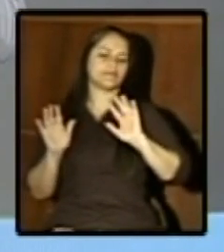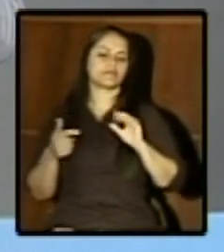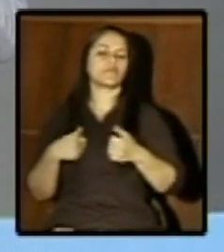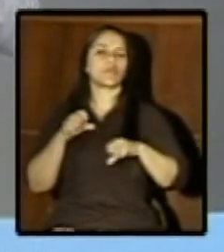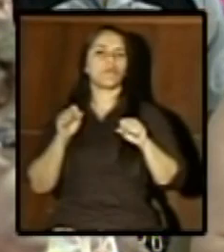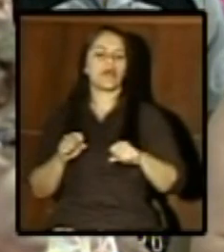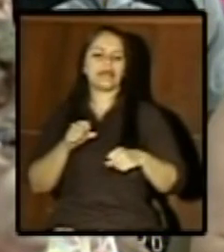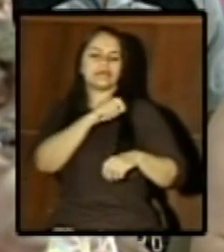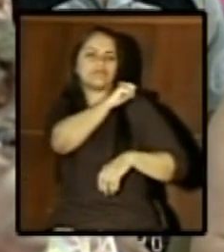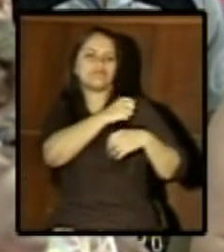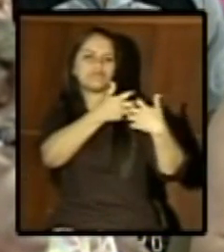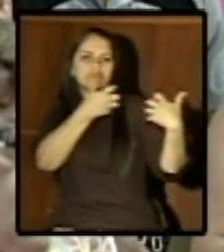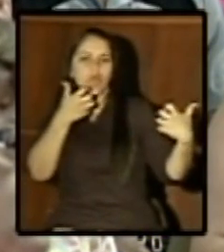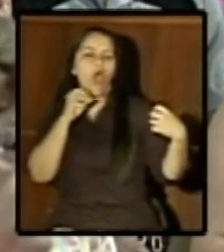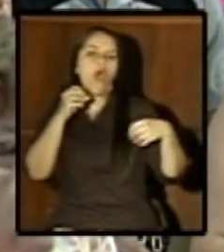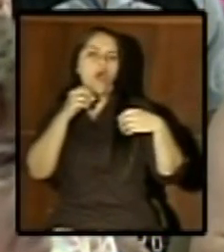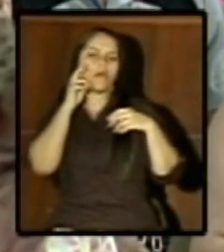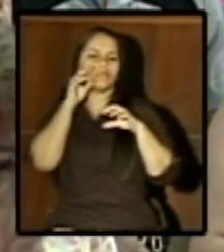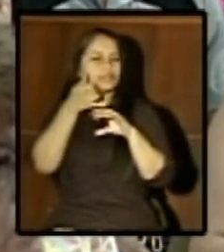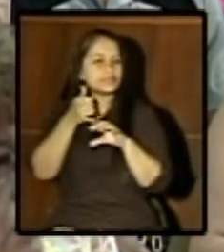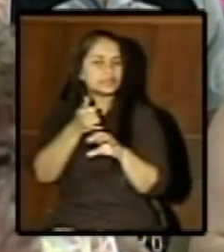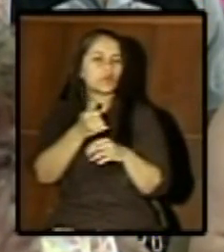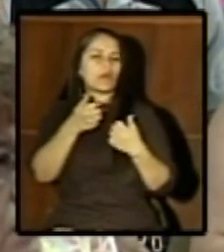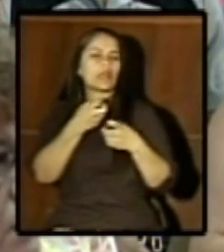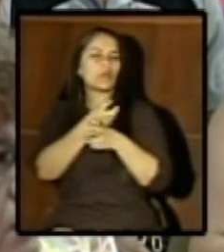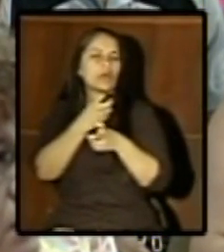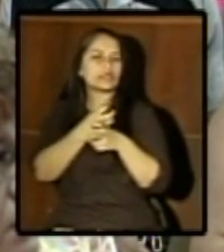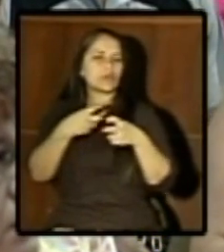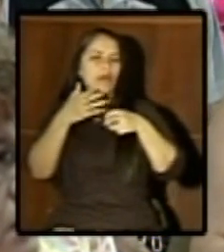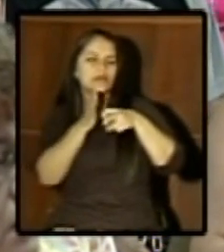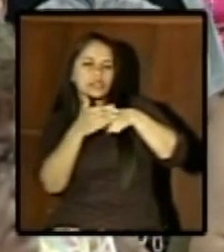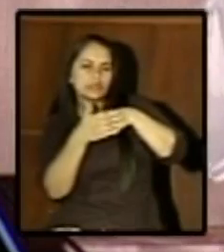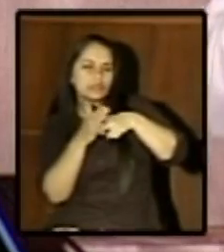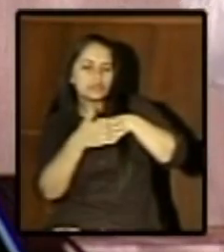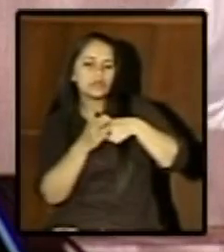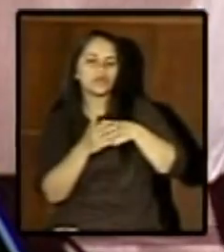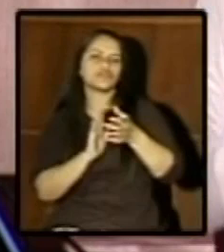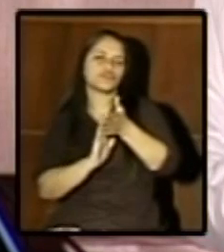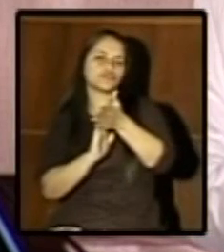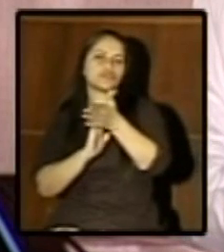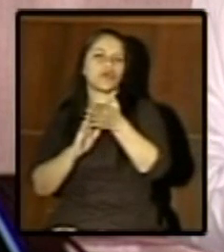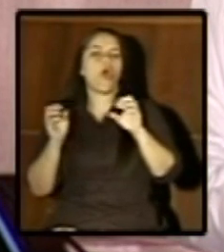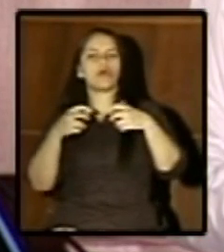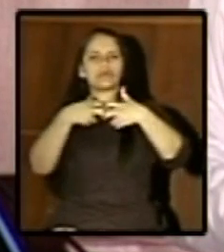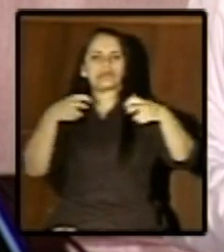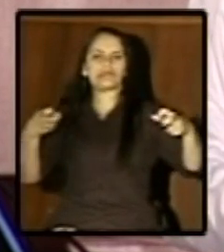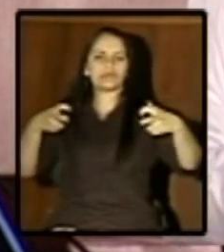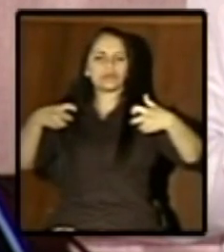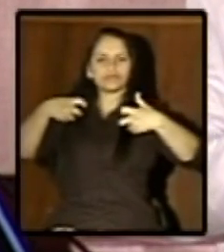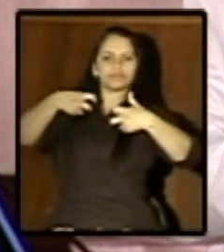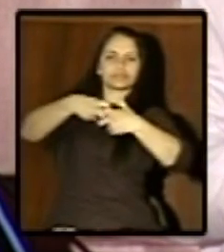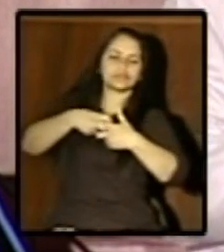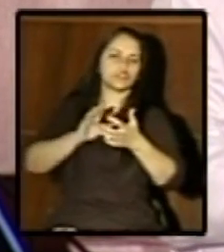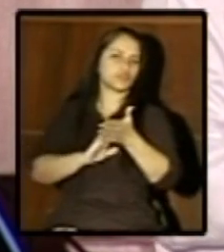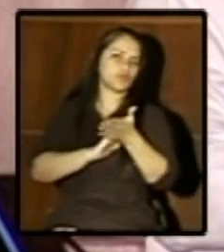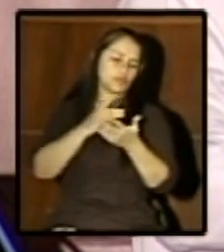mejoran el dolor y me permiten una rehabilitación. O en última instancia la cirugía, que puede ser artroscópica o abierta, quitando el tope